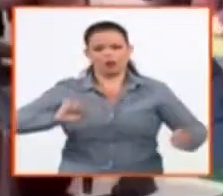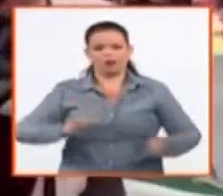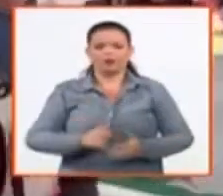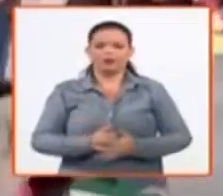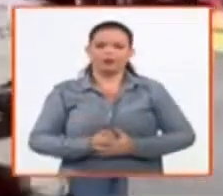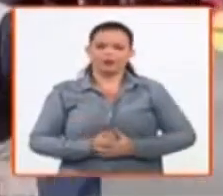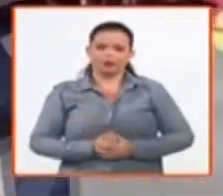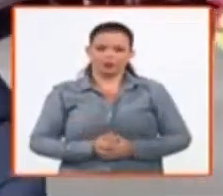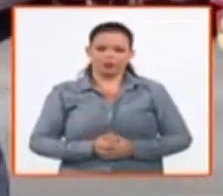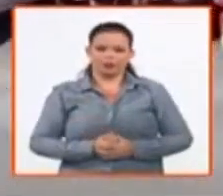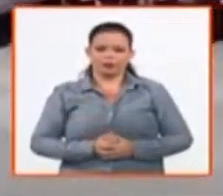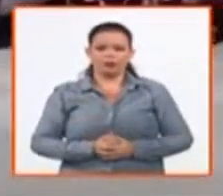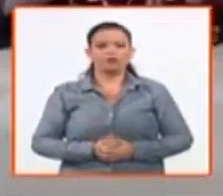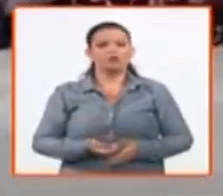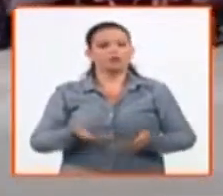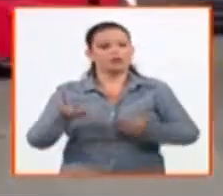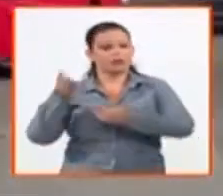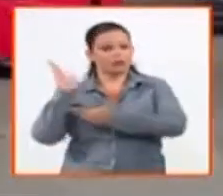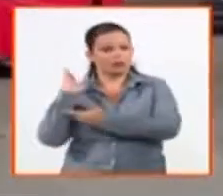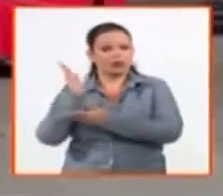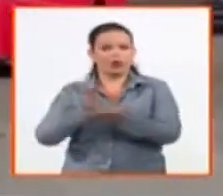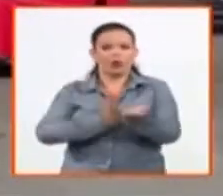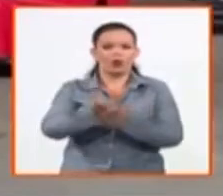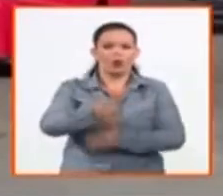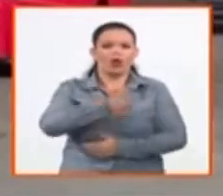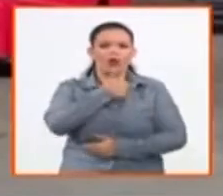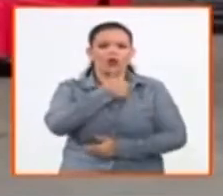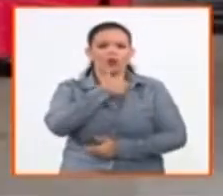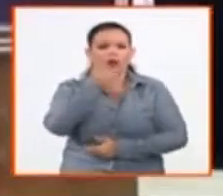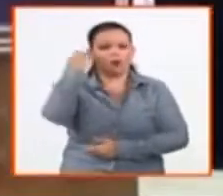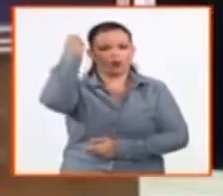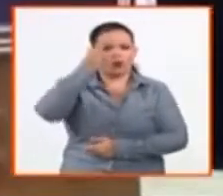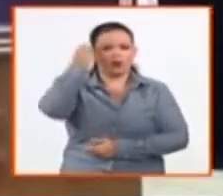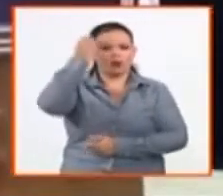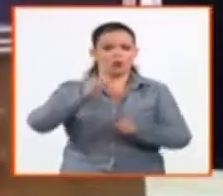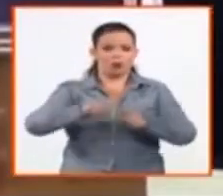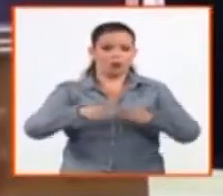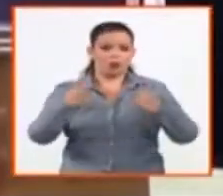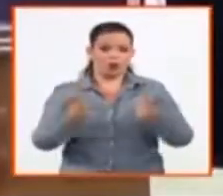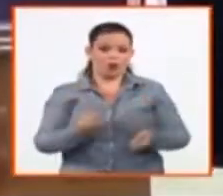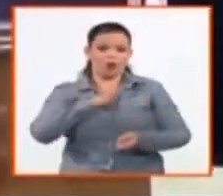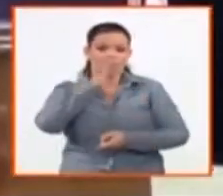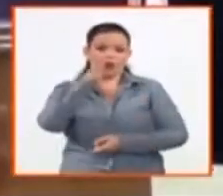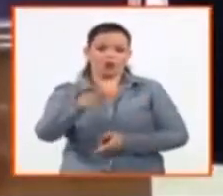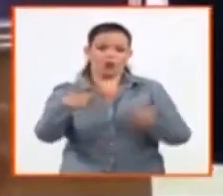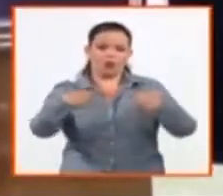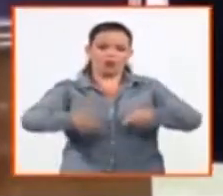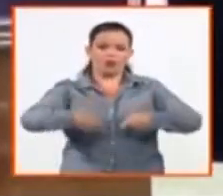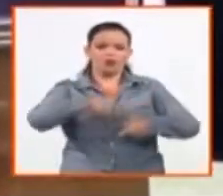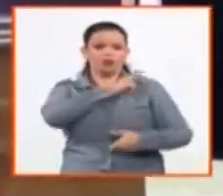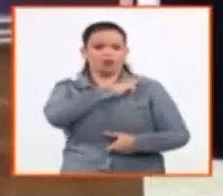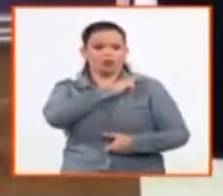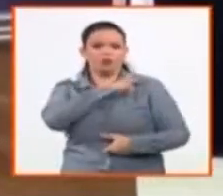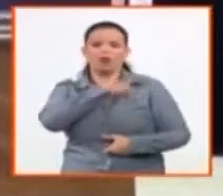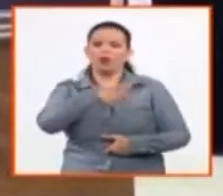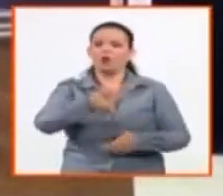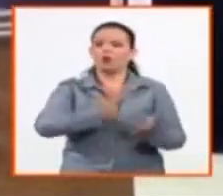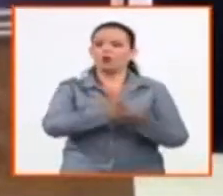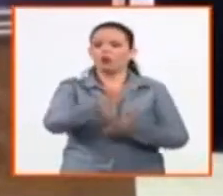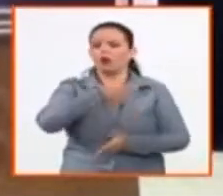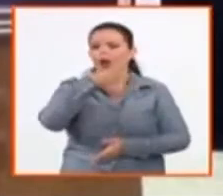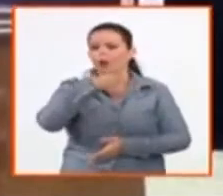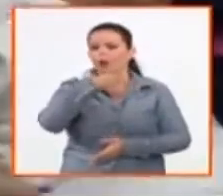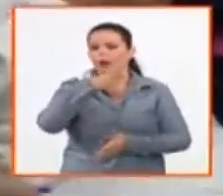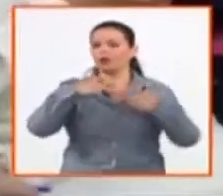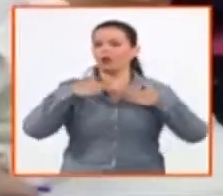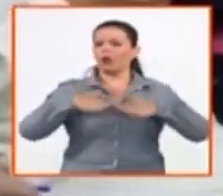Mientras en Kabul sigue la incertidumbre ante las acciones que tomará el futuro ejecutivo, el portavoz talibán explicó que habrá que esperar todavía unos días antes